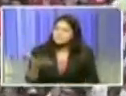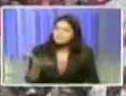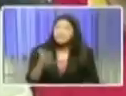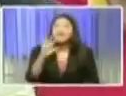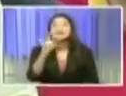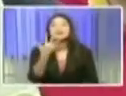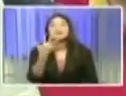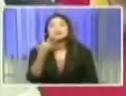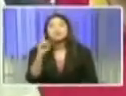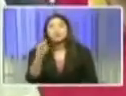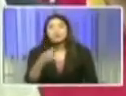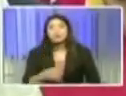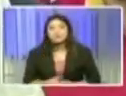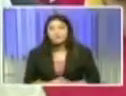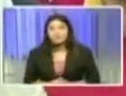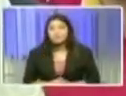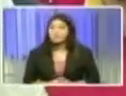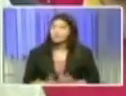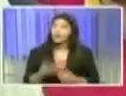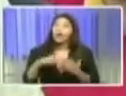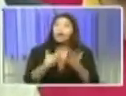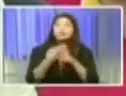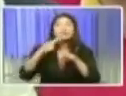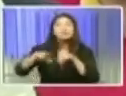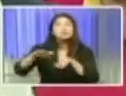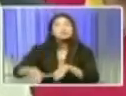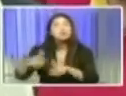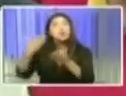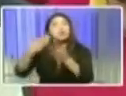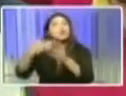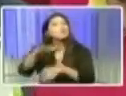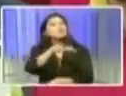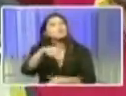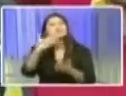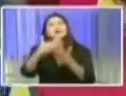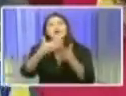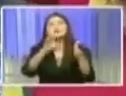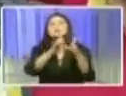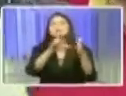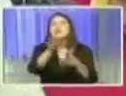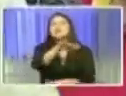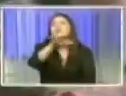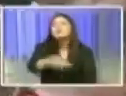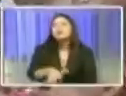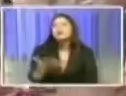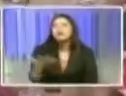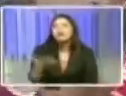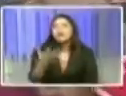Quinto grado. Mira, hasta un niño de un colegio. ¿Dónde están los estudiantes en los liceos?